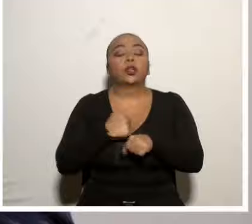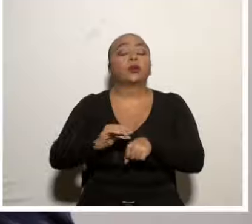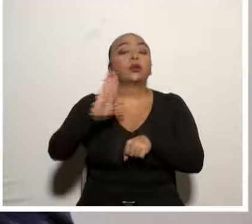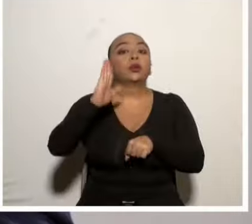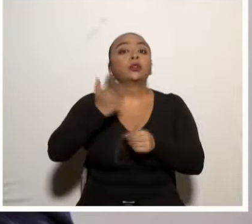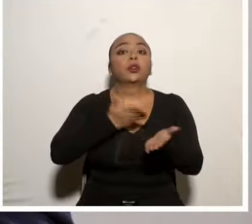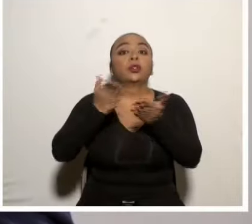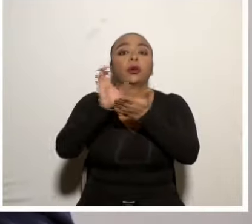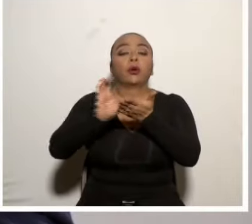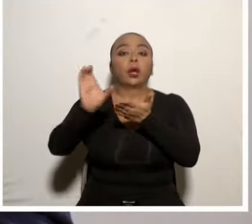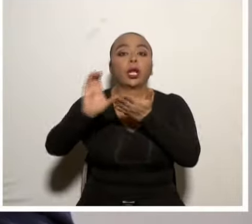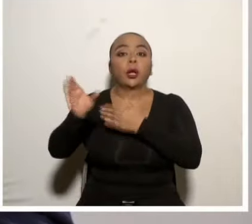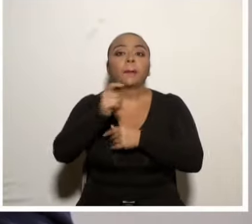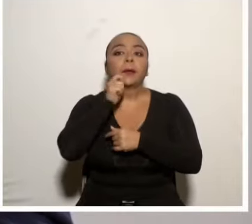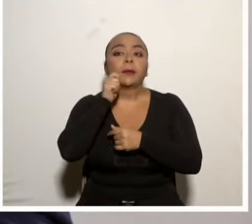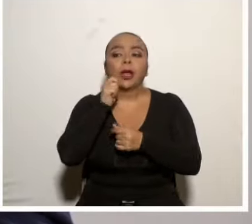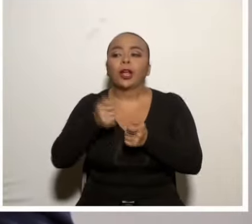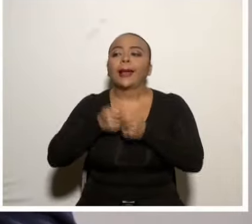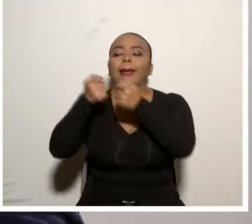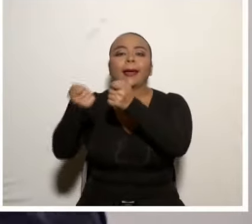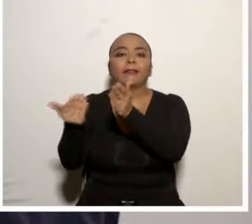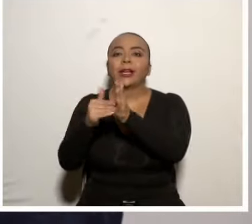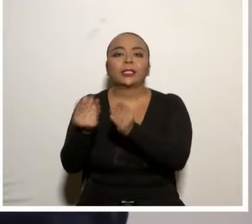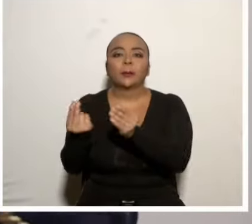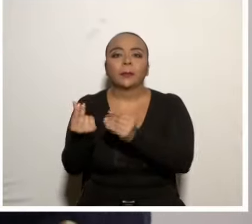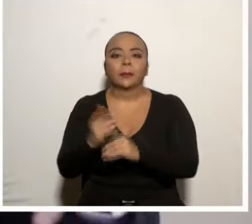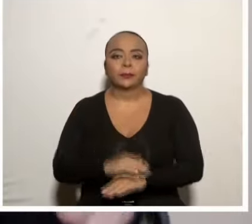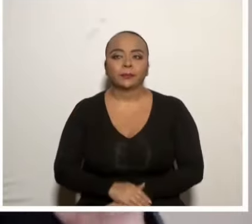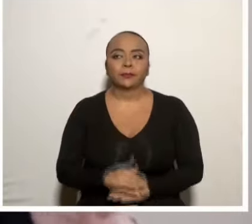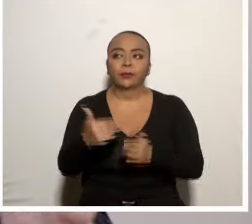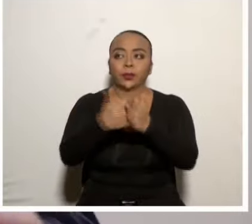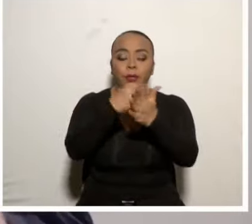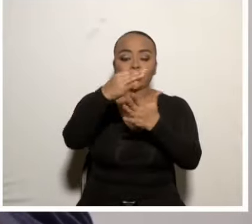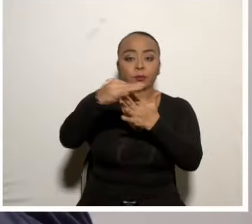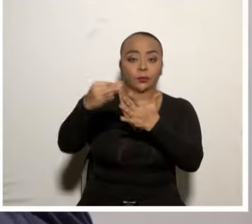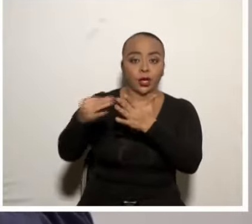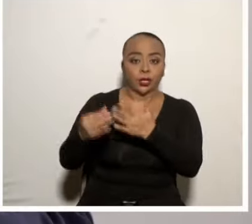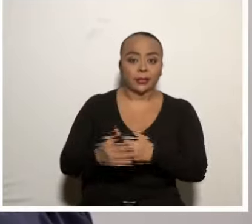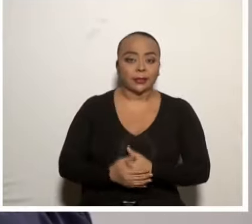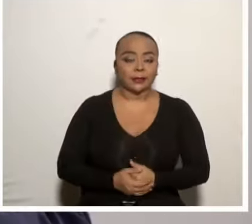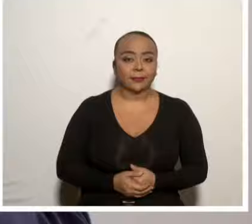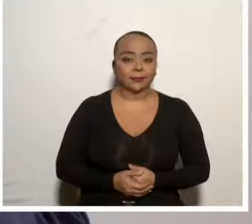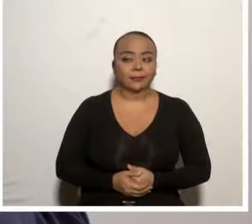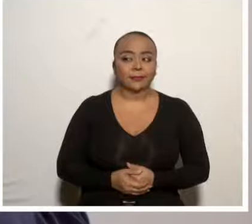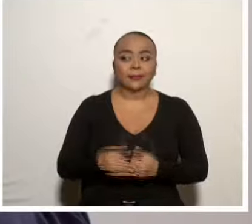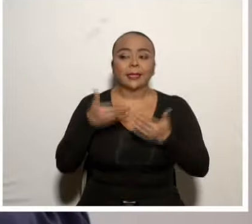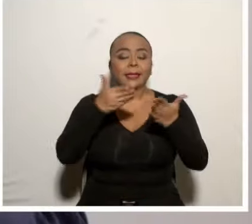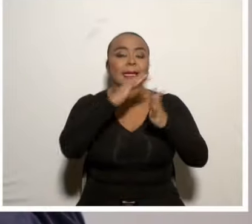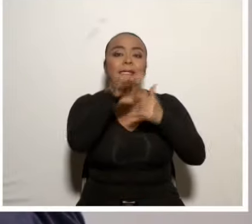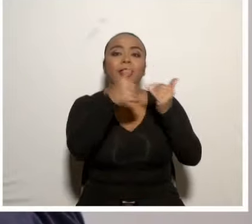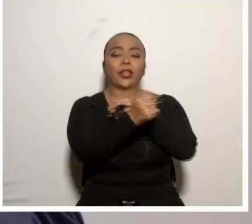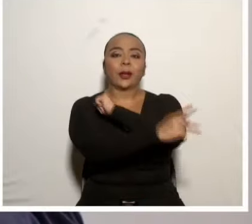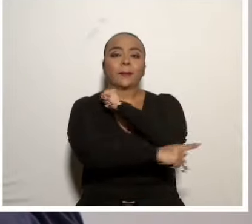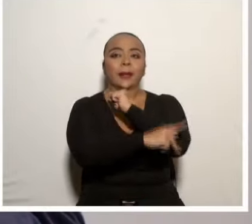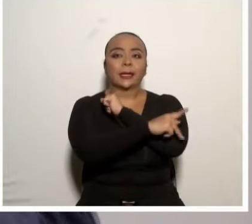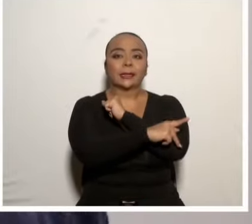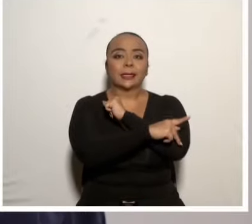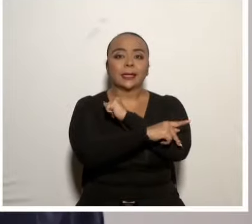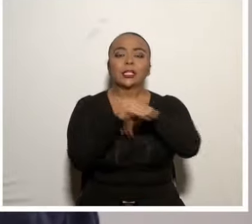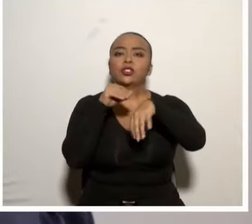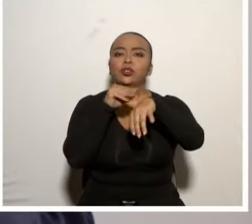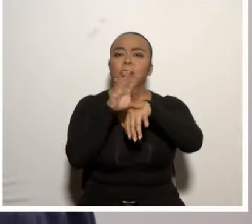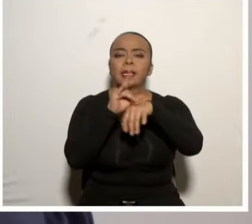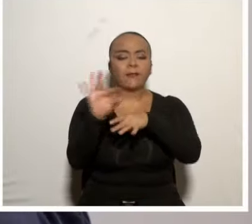lleva a un colegio privado le dan vuelto más bien. Bueno, nuevas opciones van a darse en todo el país. En Suecia